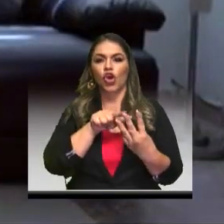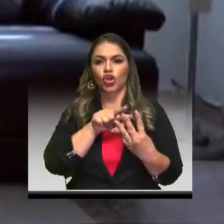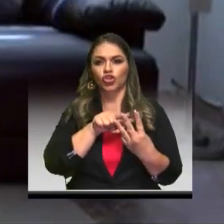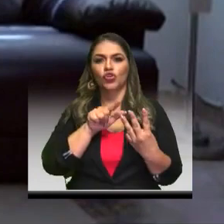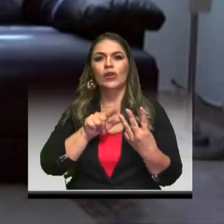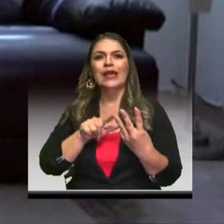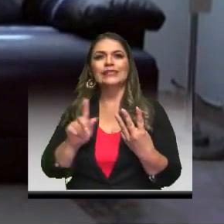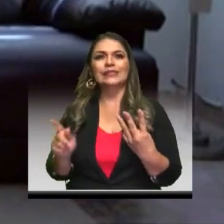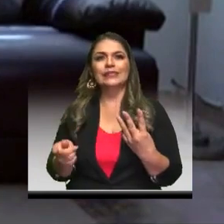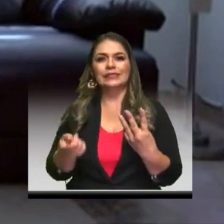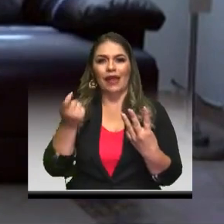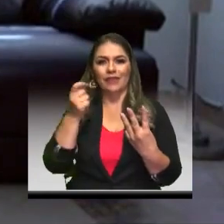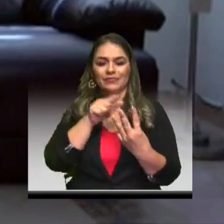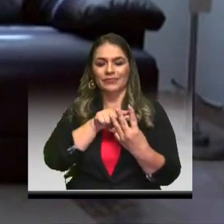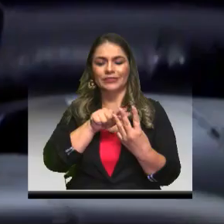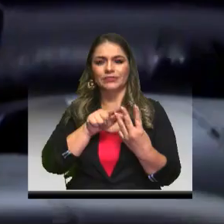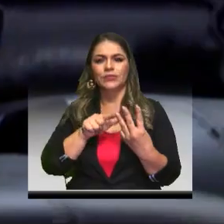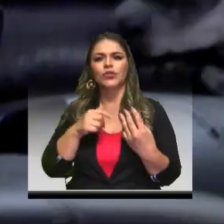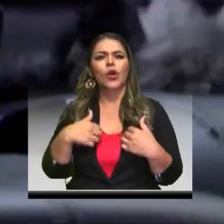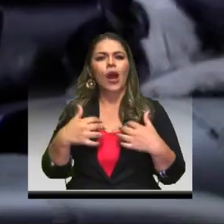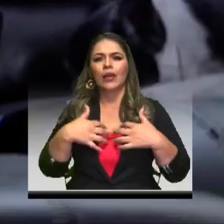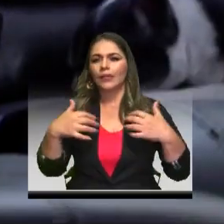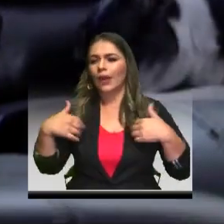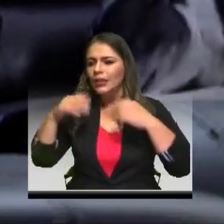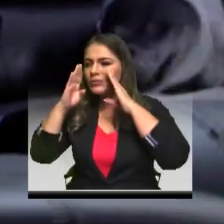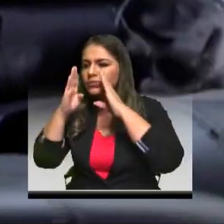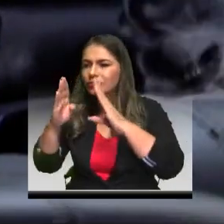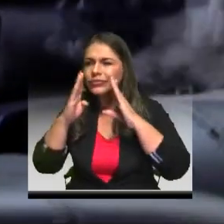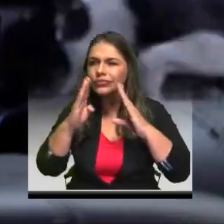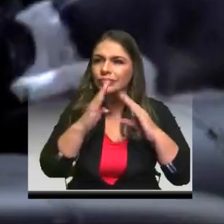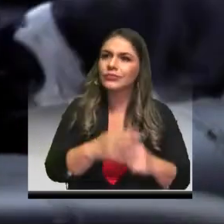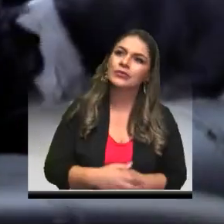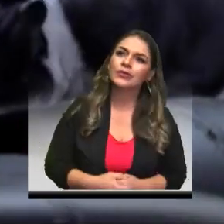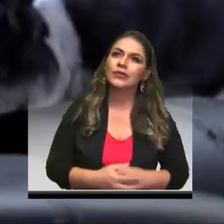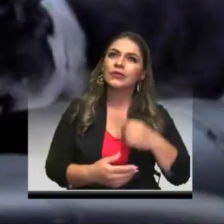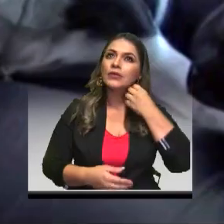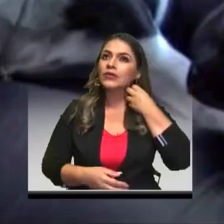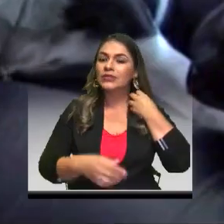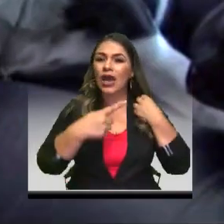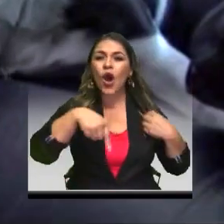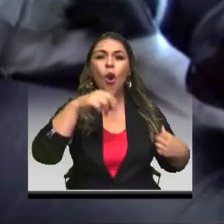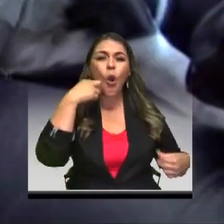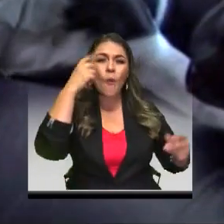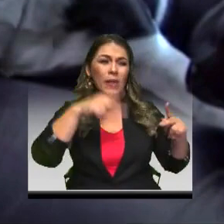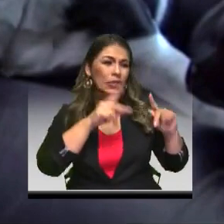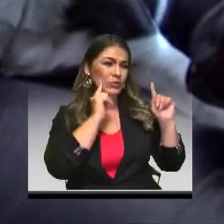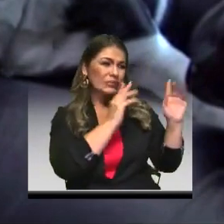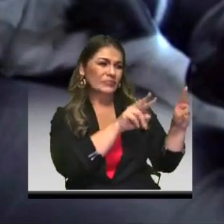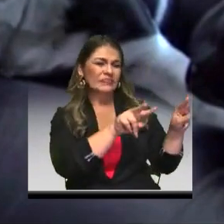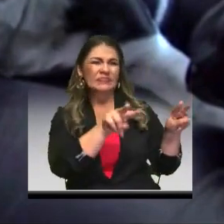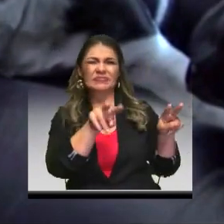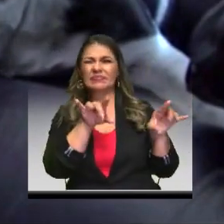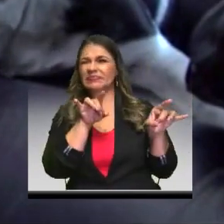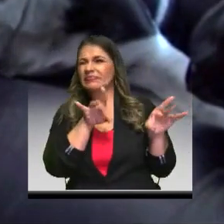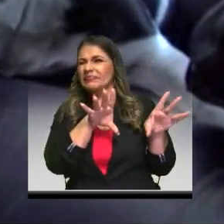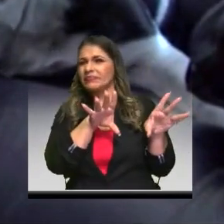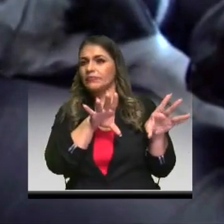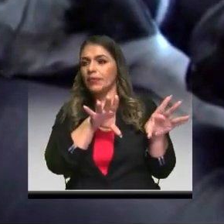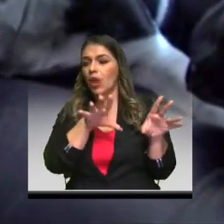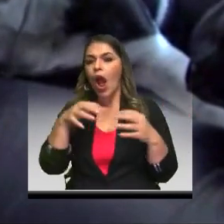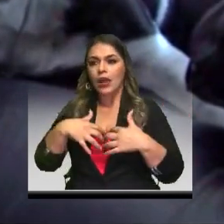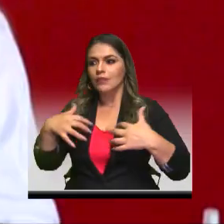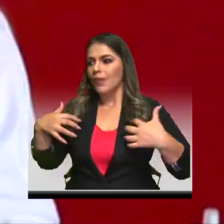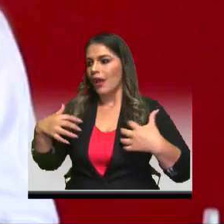me la paso rescatando animales. Sí, yo estoy como la fe que he perdido en la humanidad la he depositado en los animales,